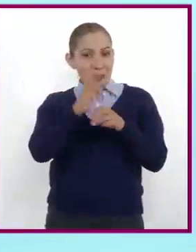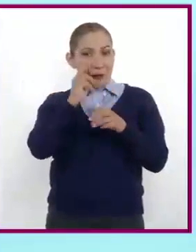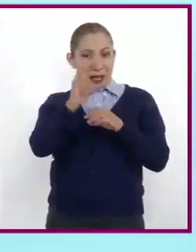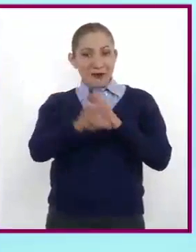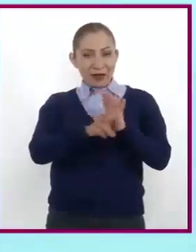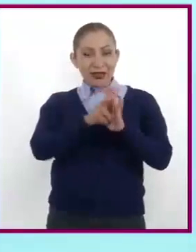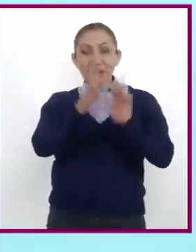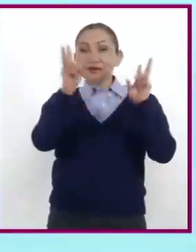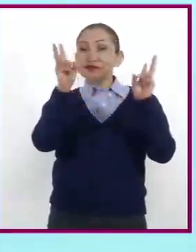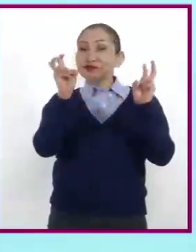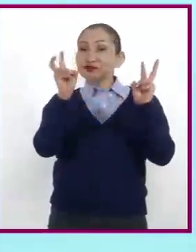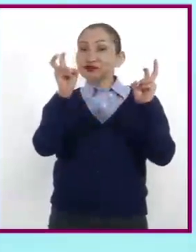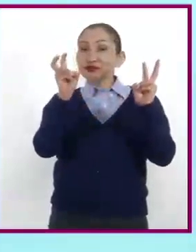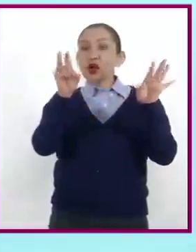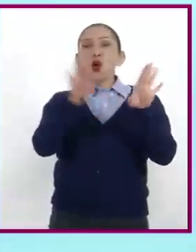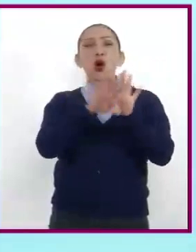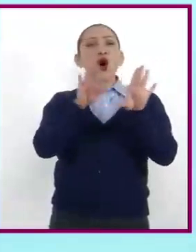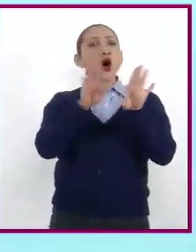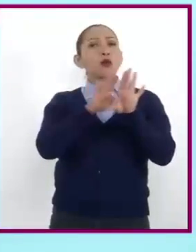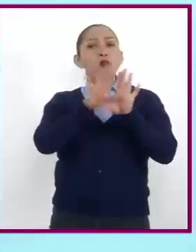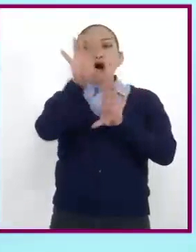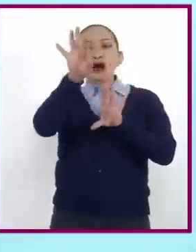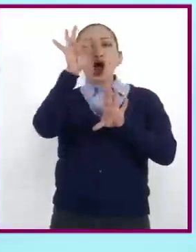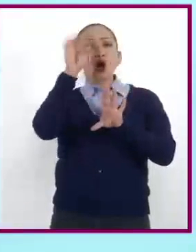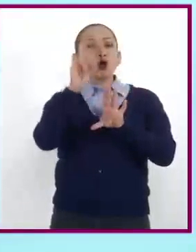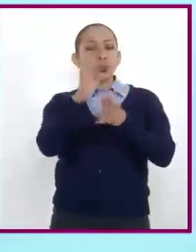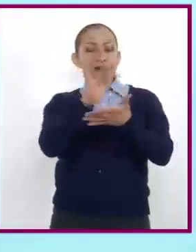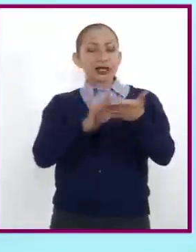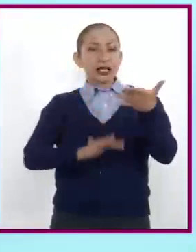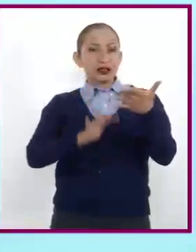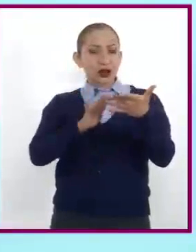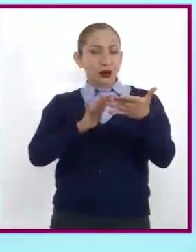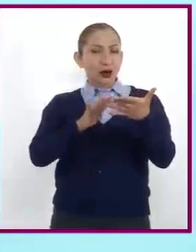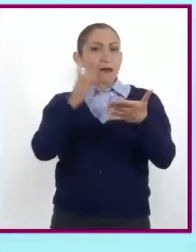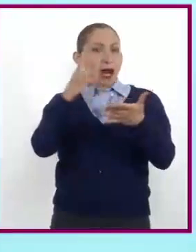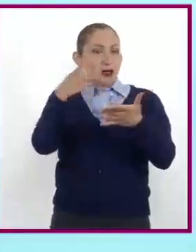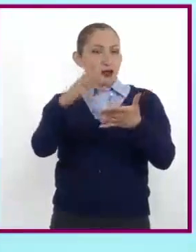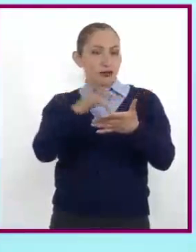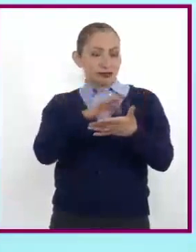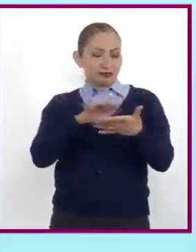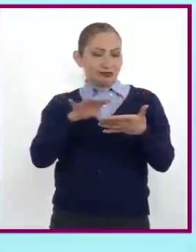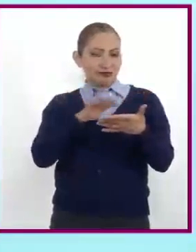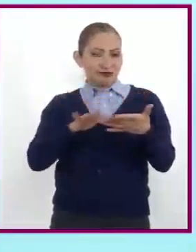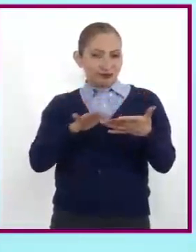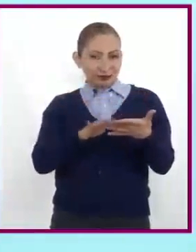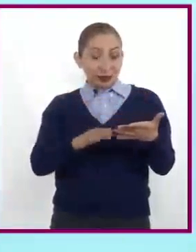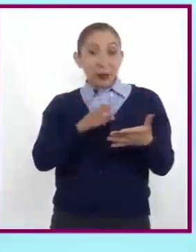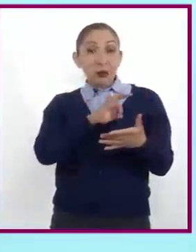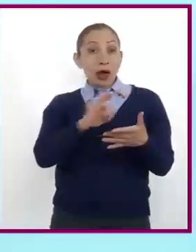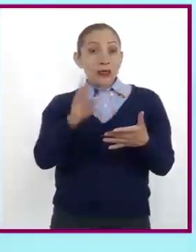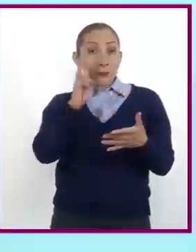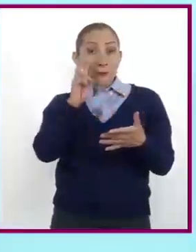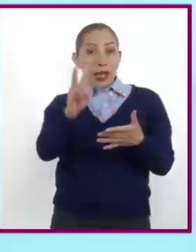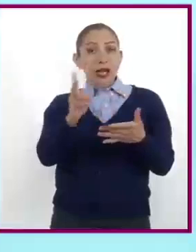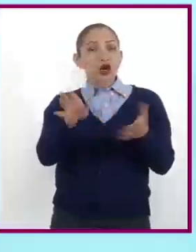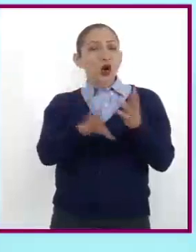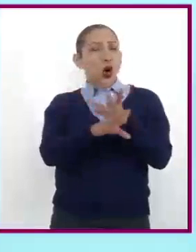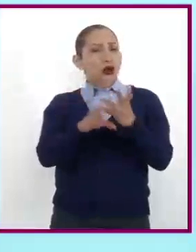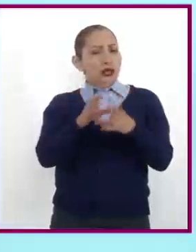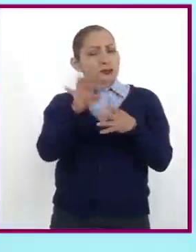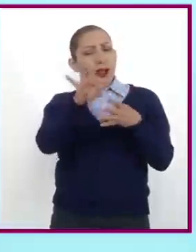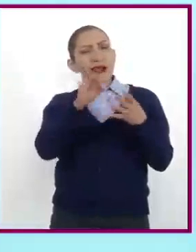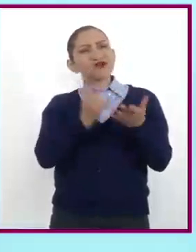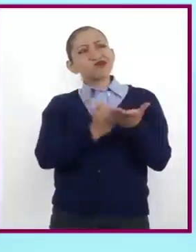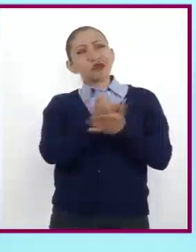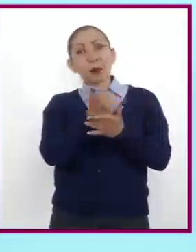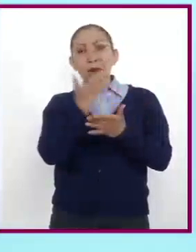siguiente video titulado ¿Cómo seleccionar un texto literario para su lectura?, donde podrán observar elementos para